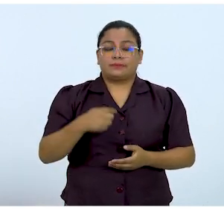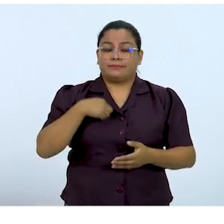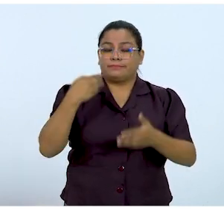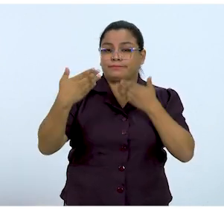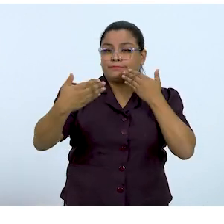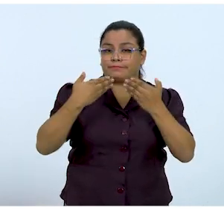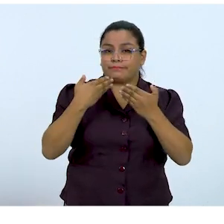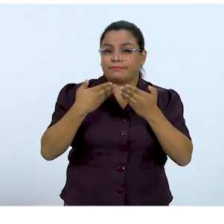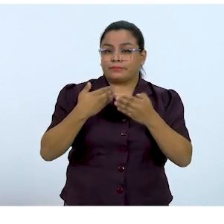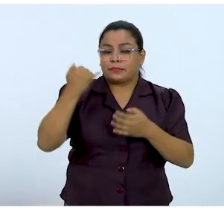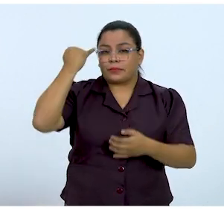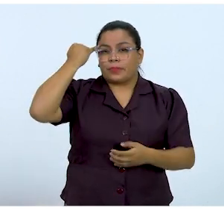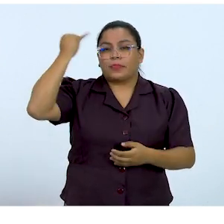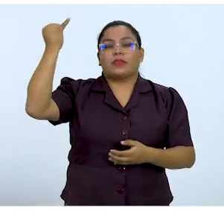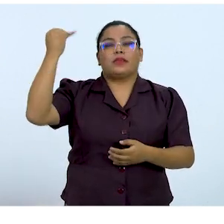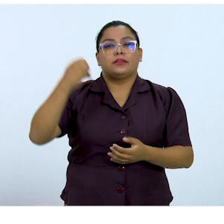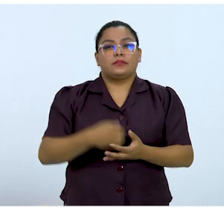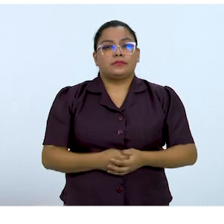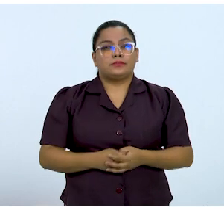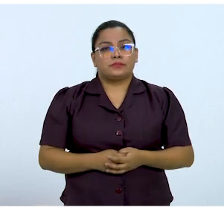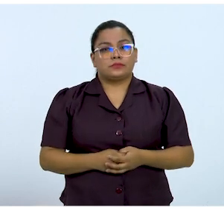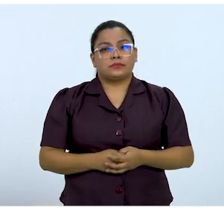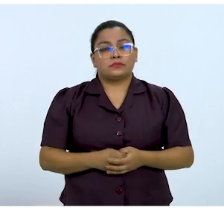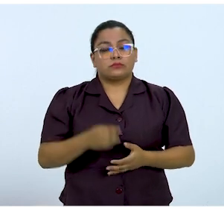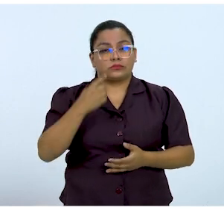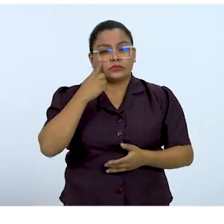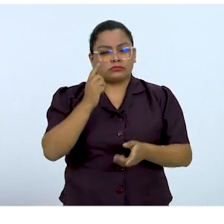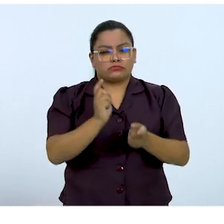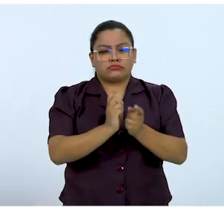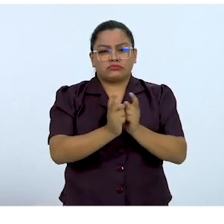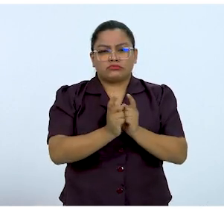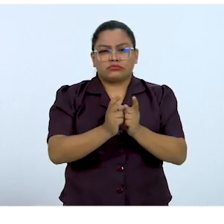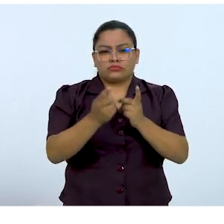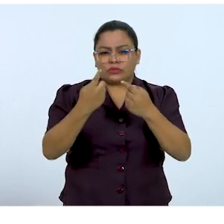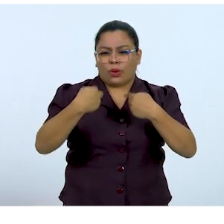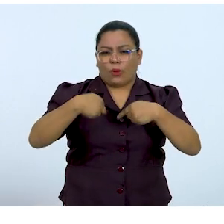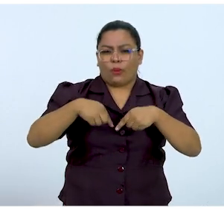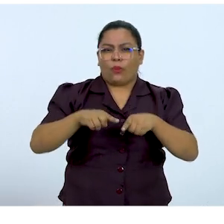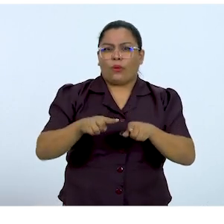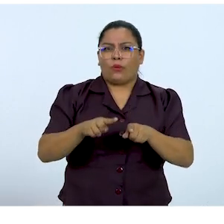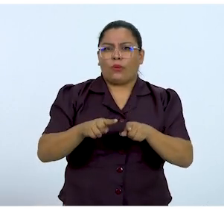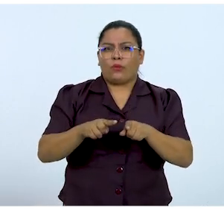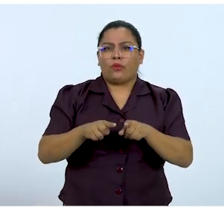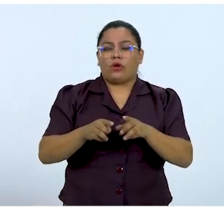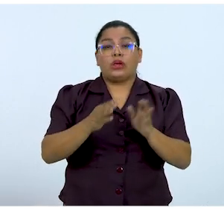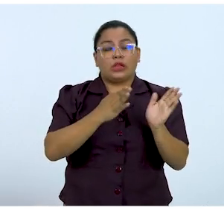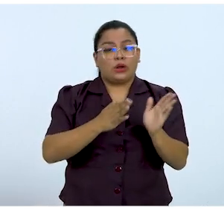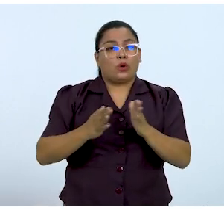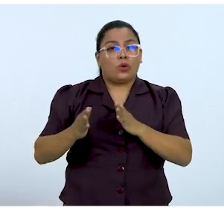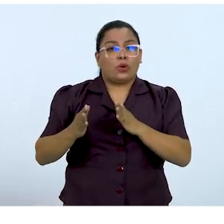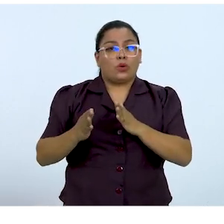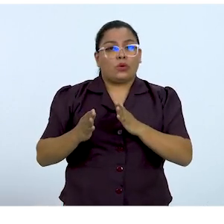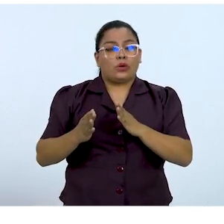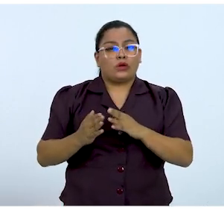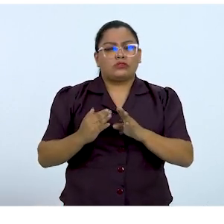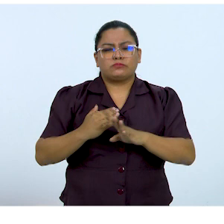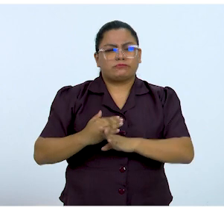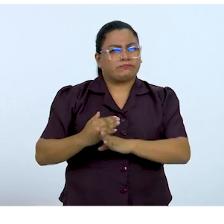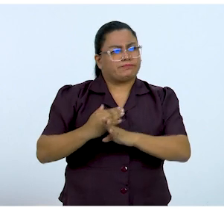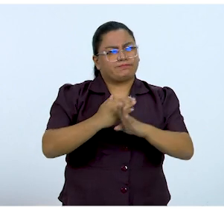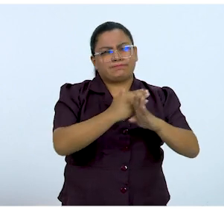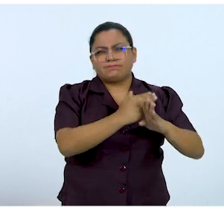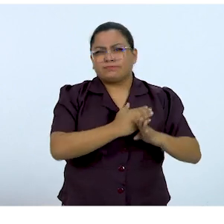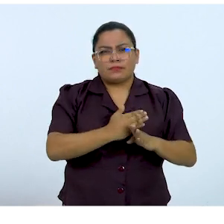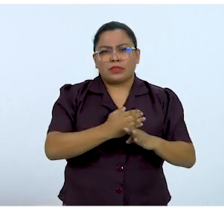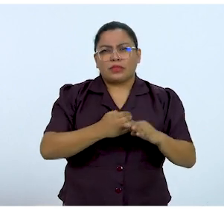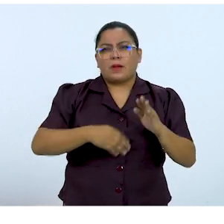Te plantearé algunos puntos. Si estás familiarizado con la secuencia, podrás evitar adelantarte